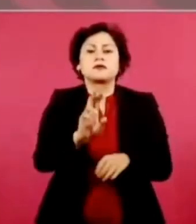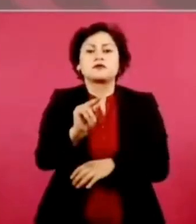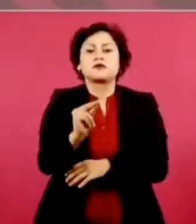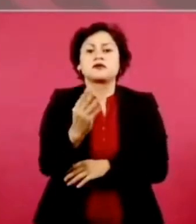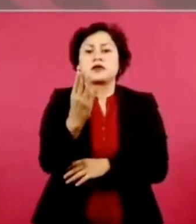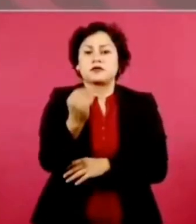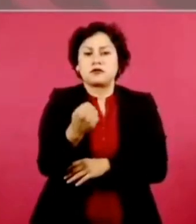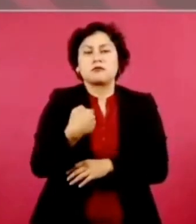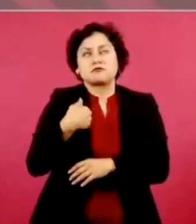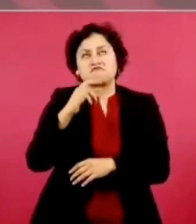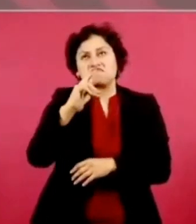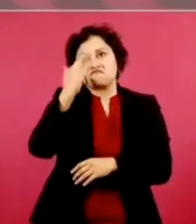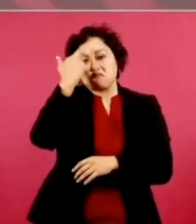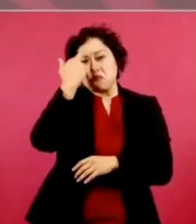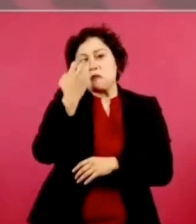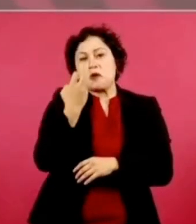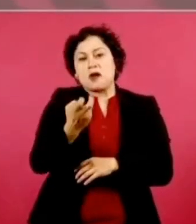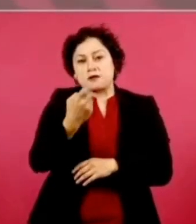acuerdo.